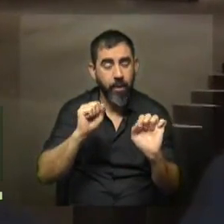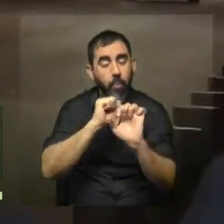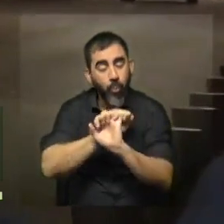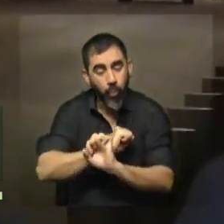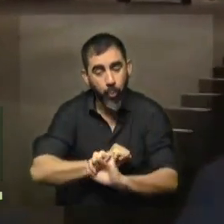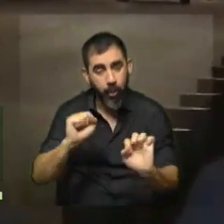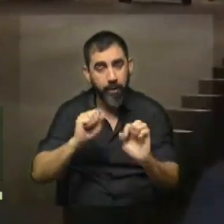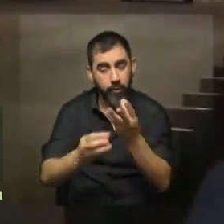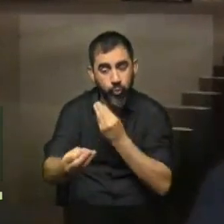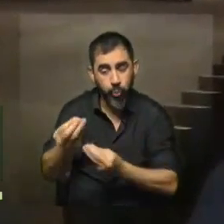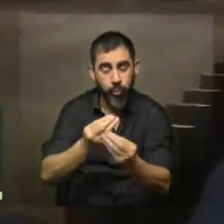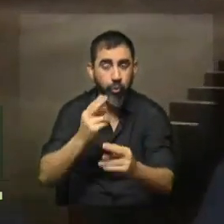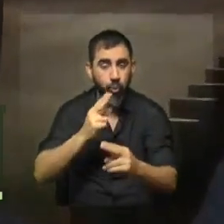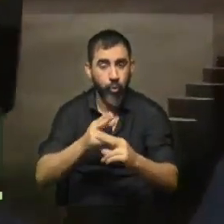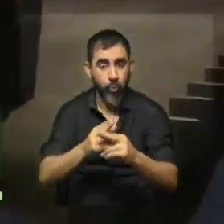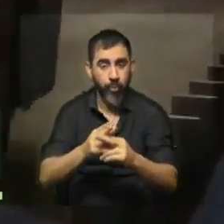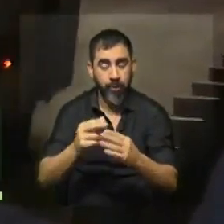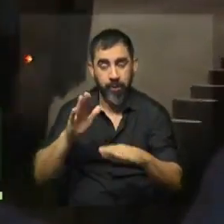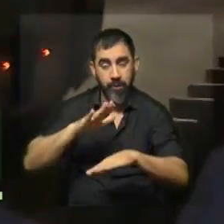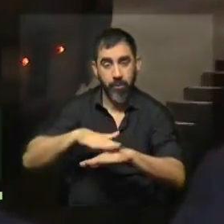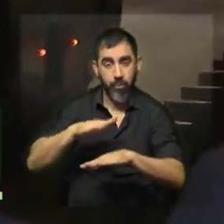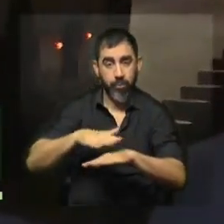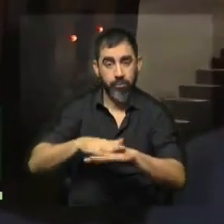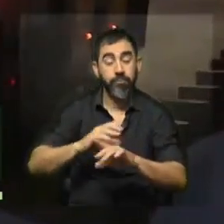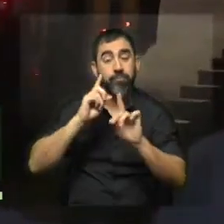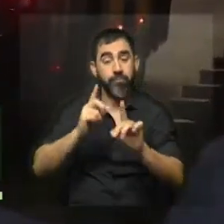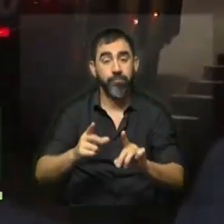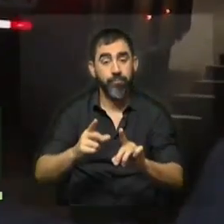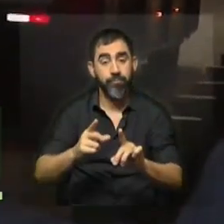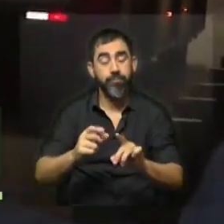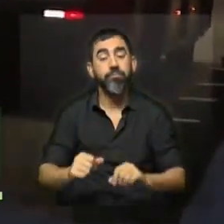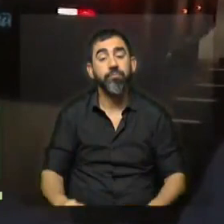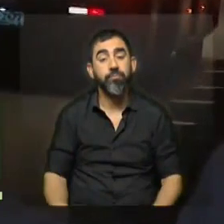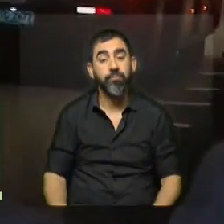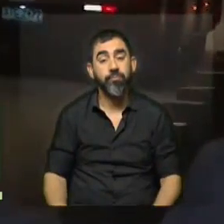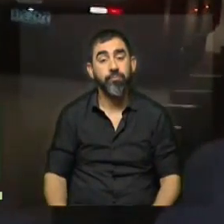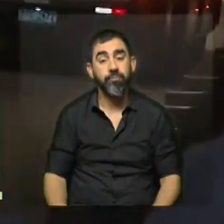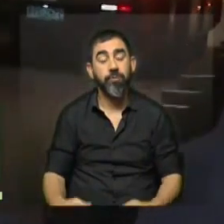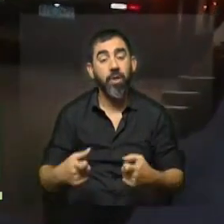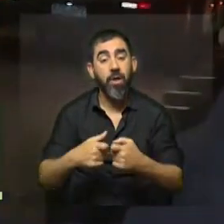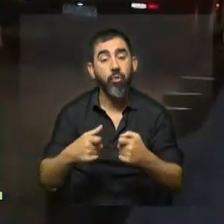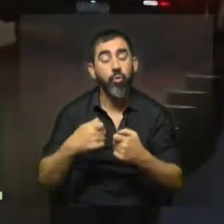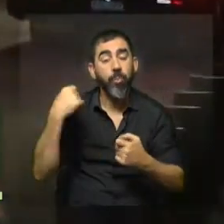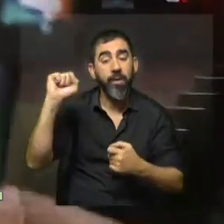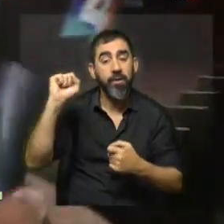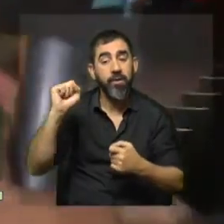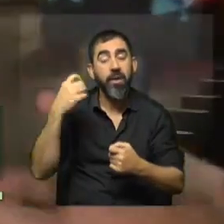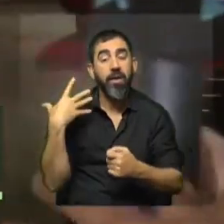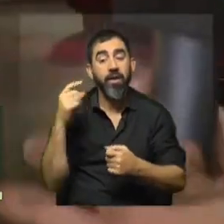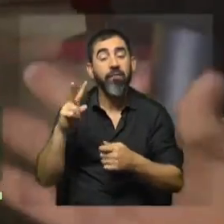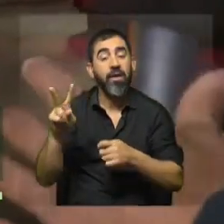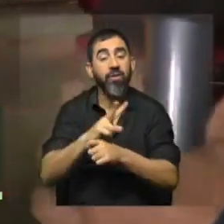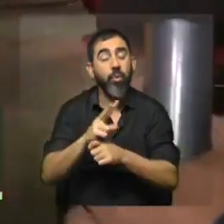¿sí? Como coautores, y también se les ha imputado una asociación para delinquir. ¿El jefe de la